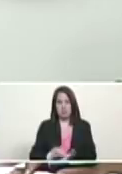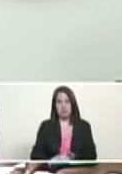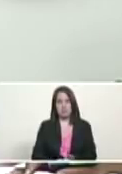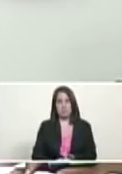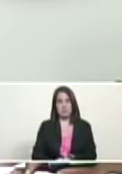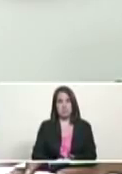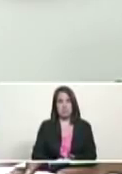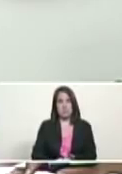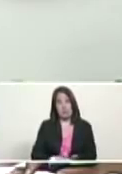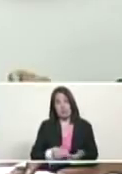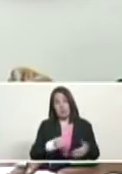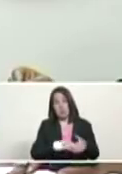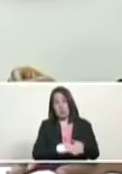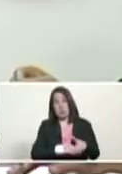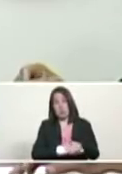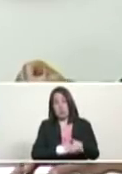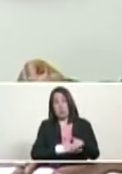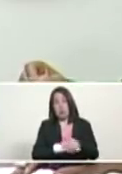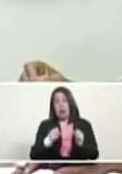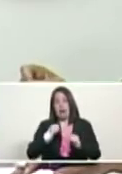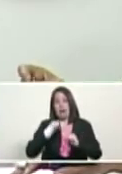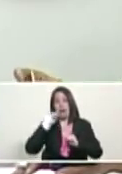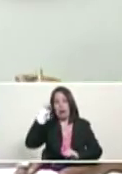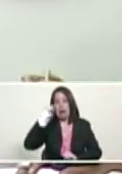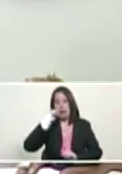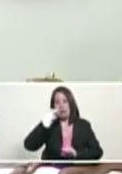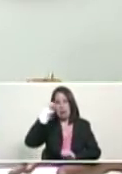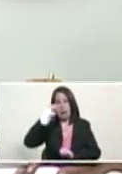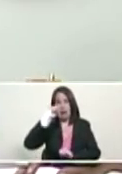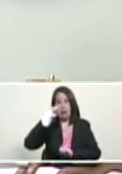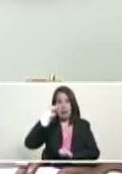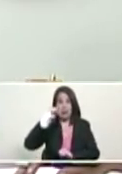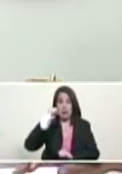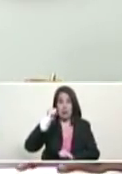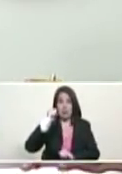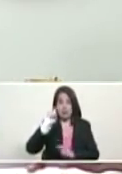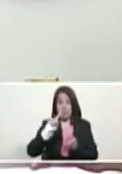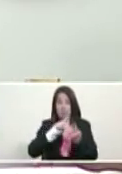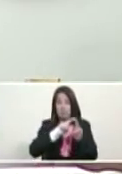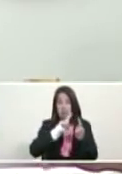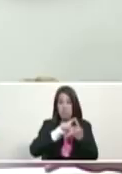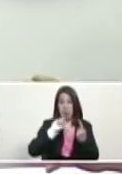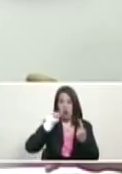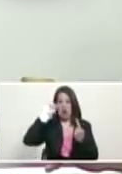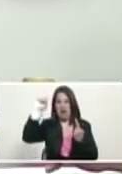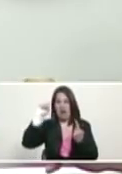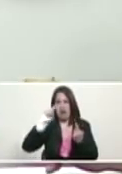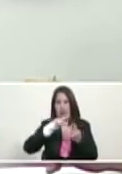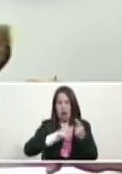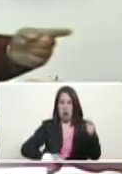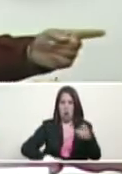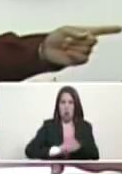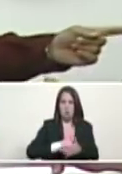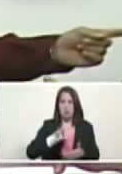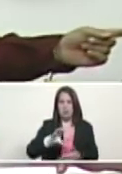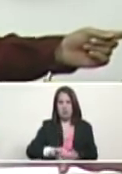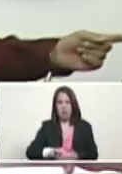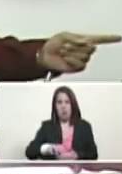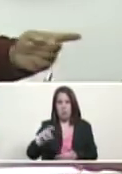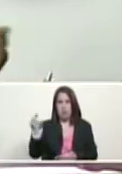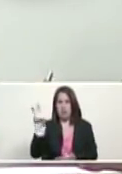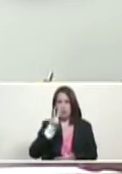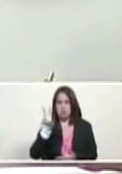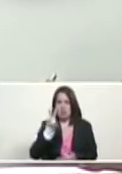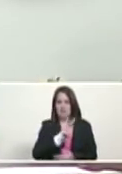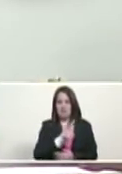una acumulación de victorias. La victoria contra el intento de imponer un golpe de Estado en Venezuela,